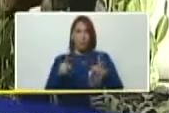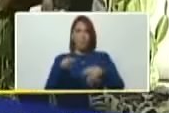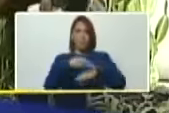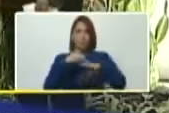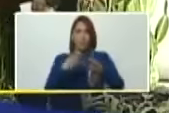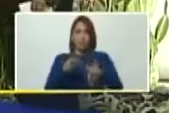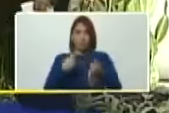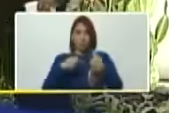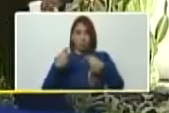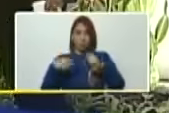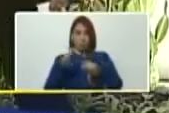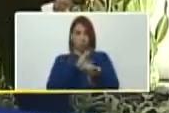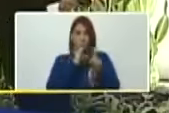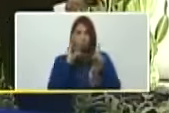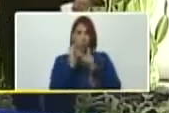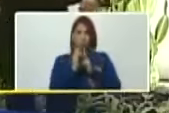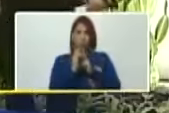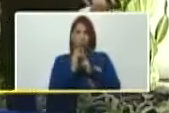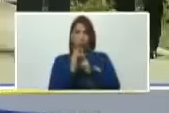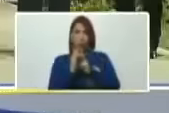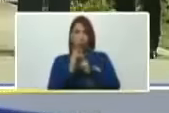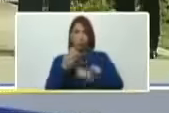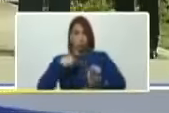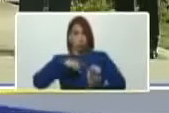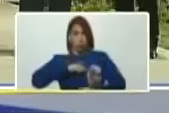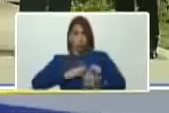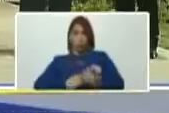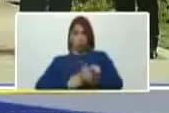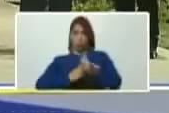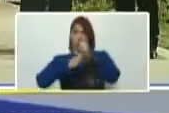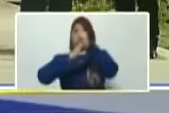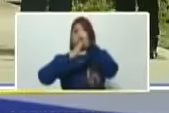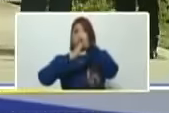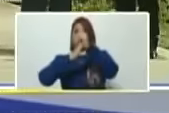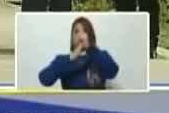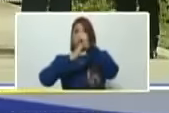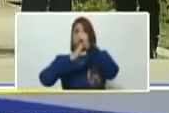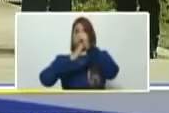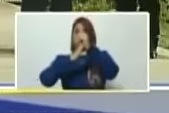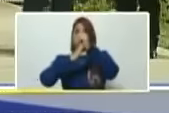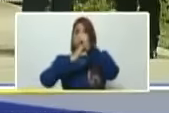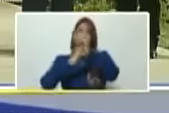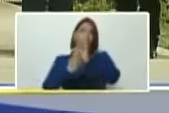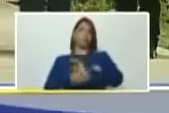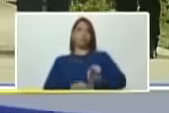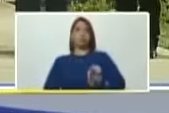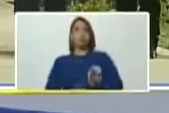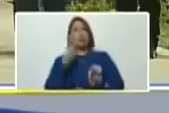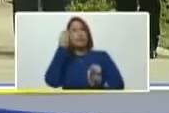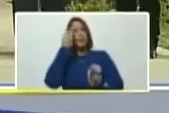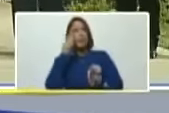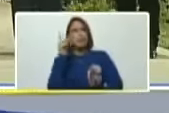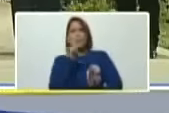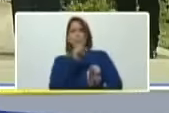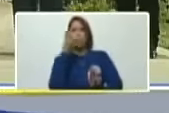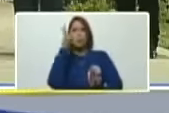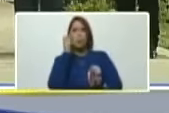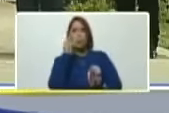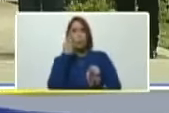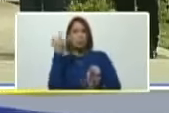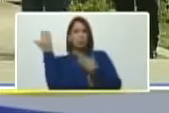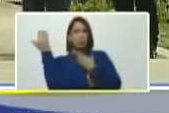el ministro de Cultura. Nuestros líderes y lideresas, creo que no me escuchan allá,